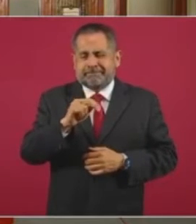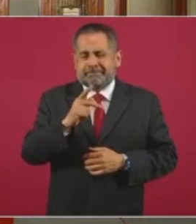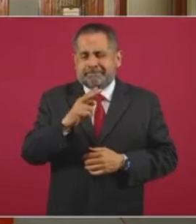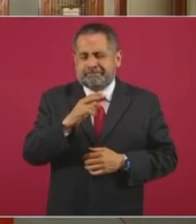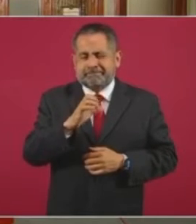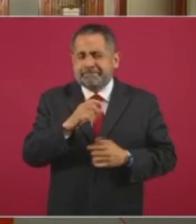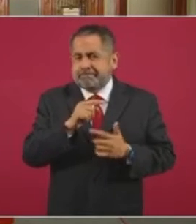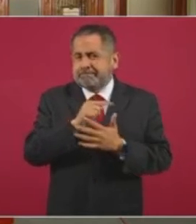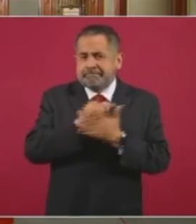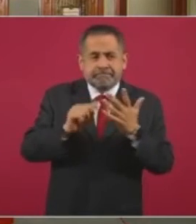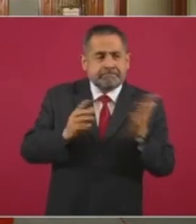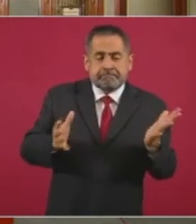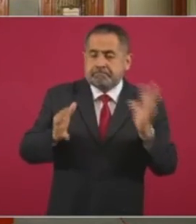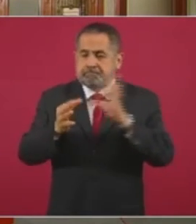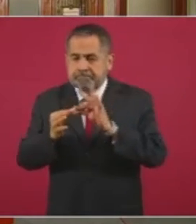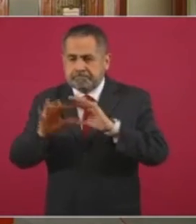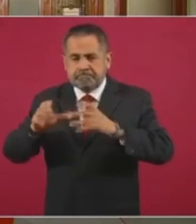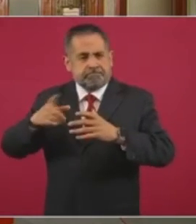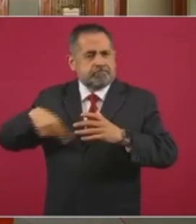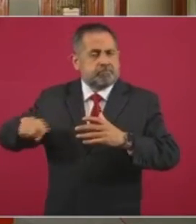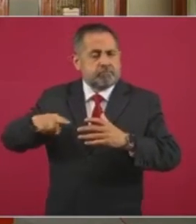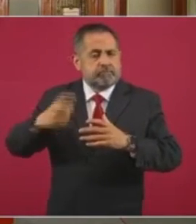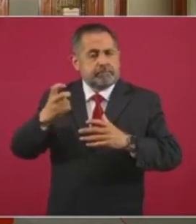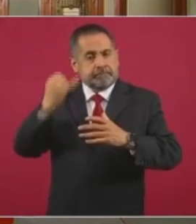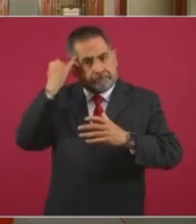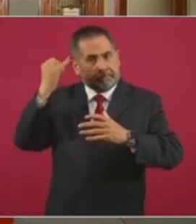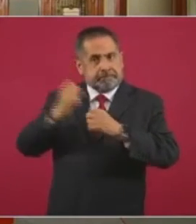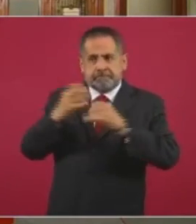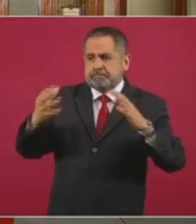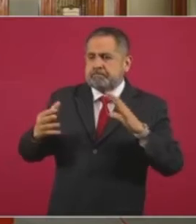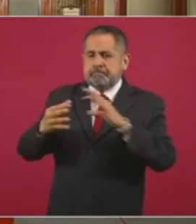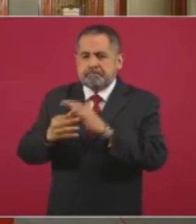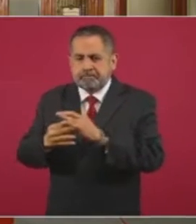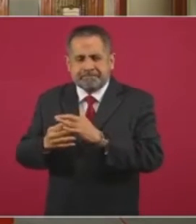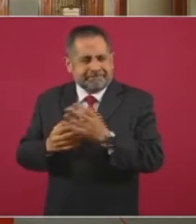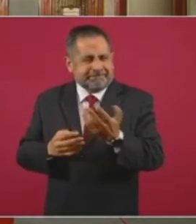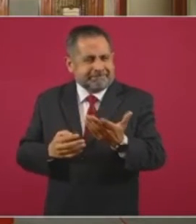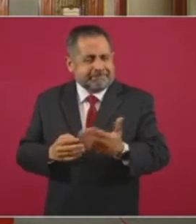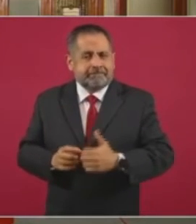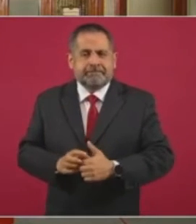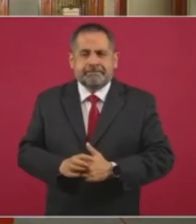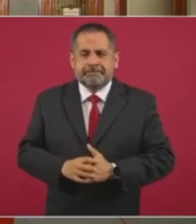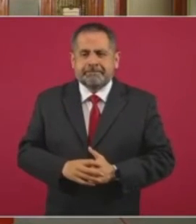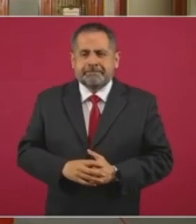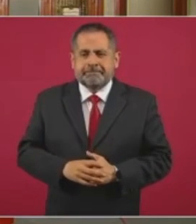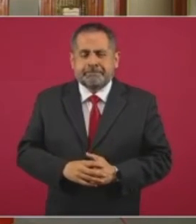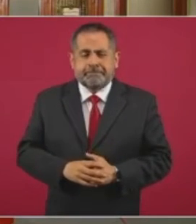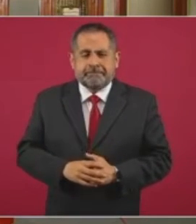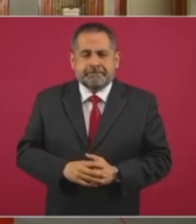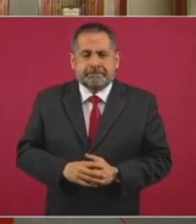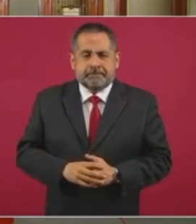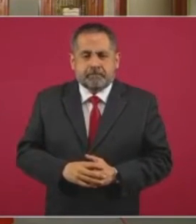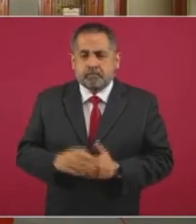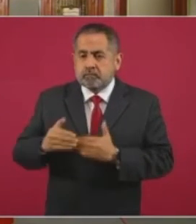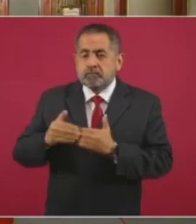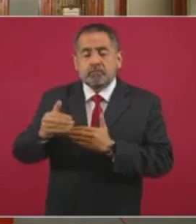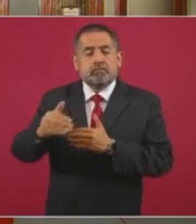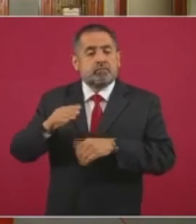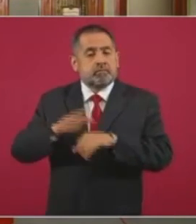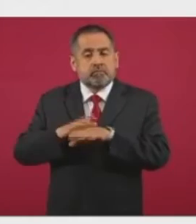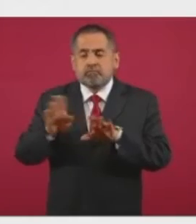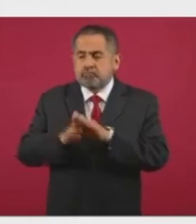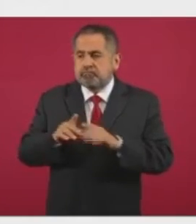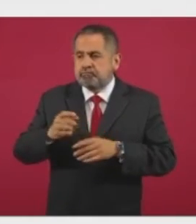esta visión lo que nos permite, si me pasa la siguiente, avanzar en la optimización del